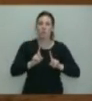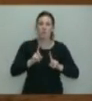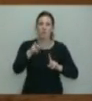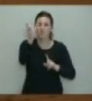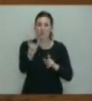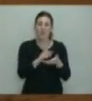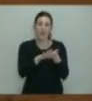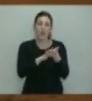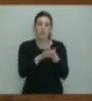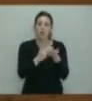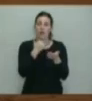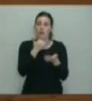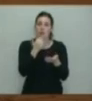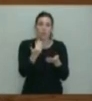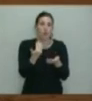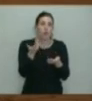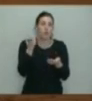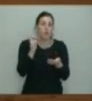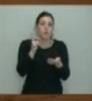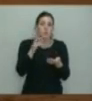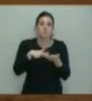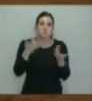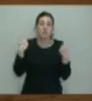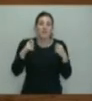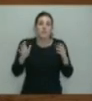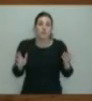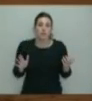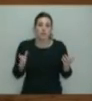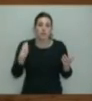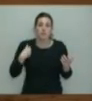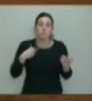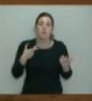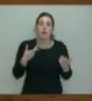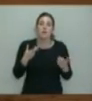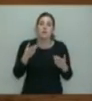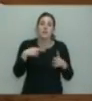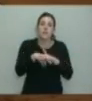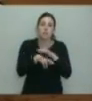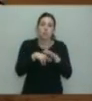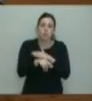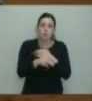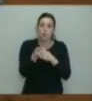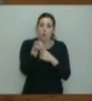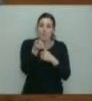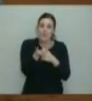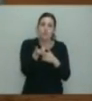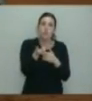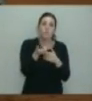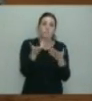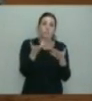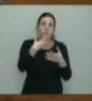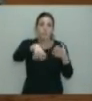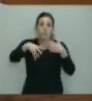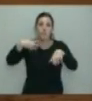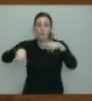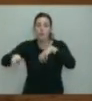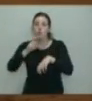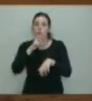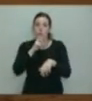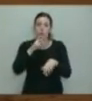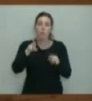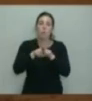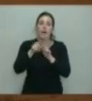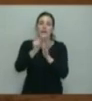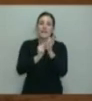hablando al final, es una cuestión eminentemente práctica. ¿Cómo distribuimos un recurso escaso? ¿En función de qué criterios? Y sabemos